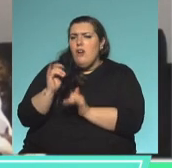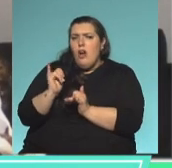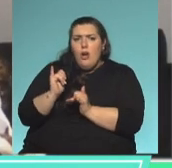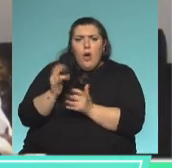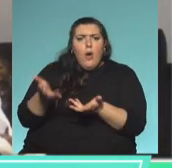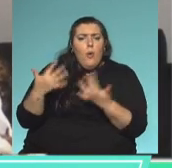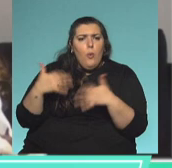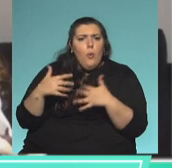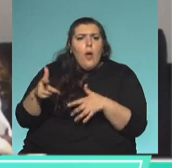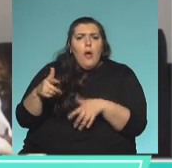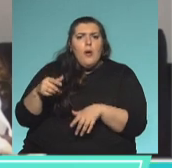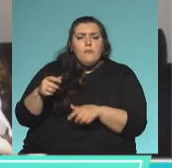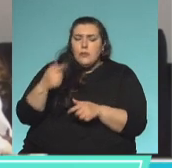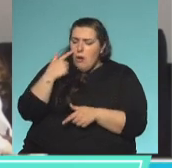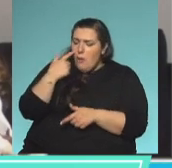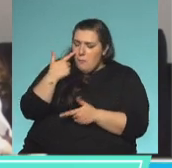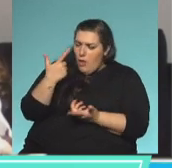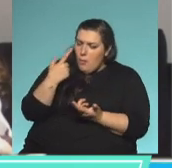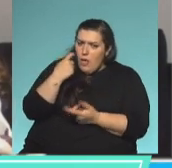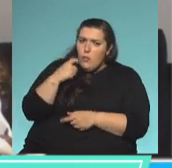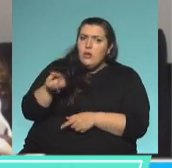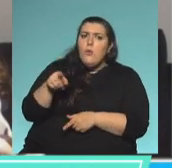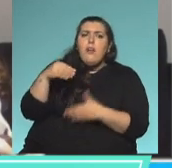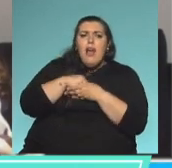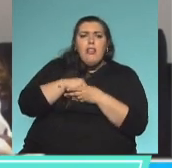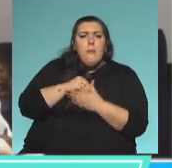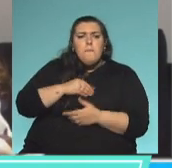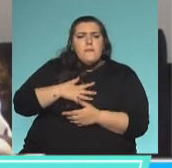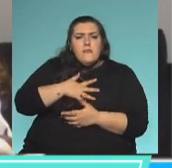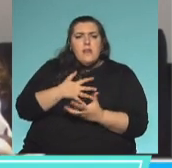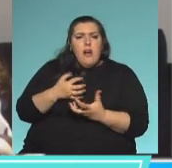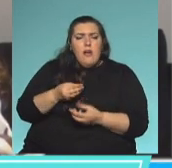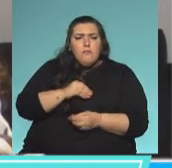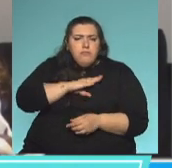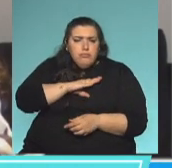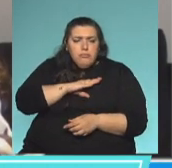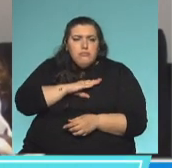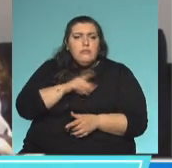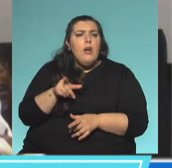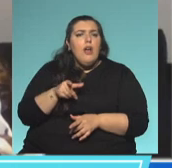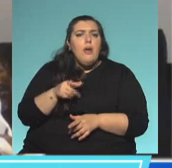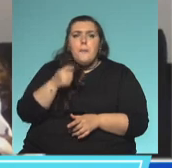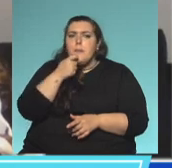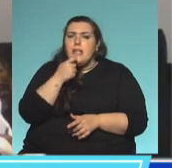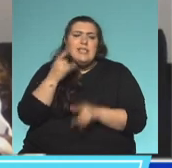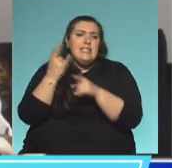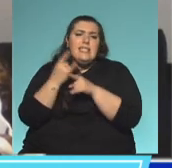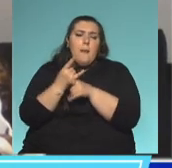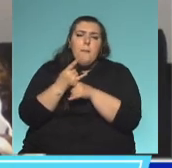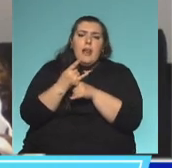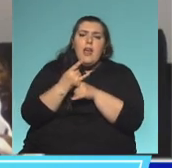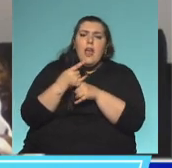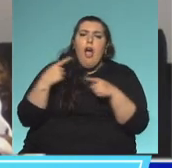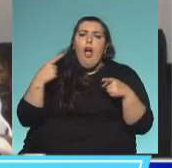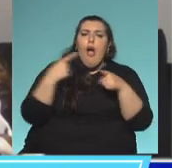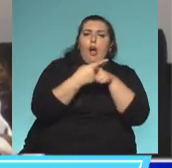todo esa pasión que demostraste a partir de la enseñanza de papá. Siempre jugaste o contra hombres, como bien decías, cuando era